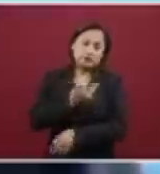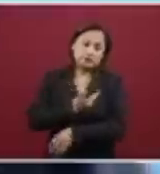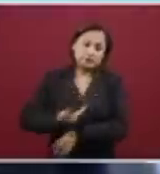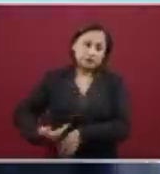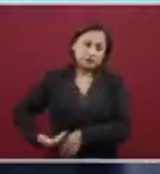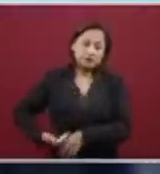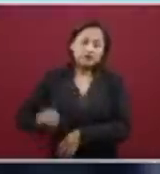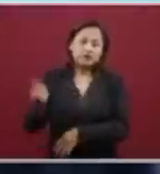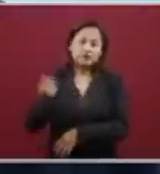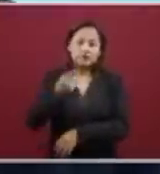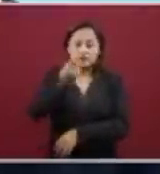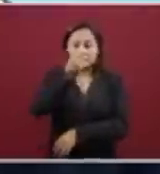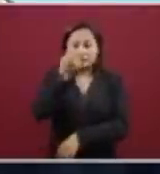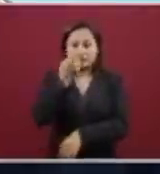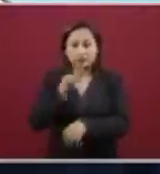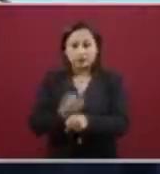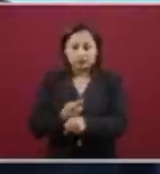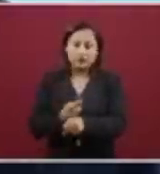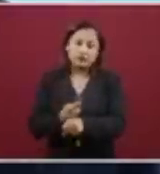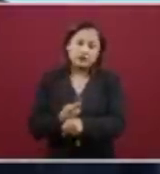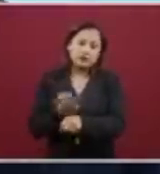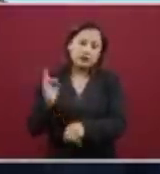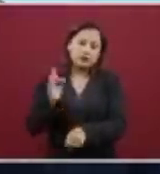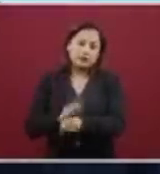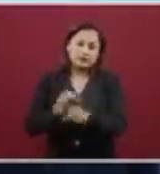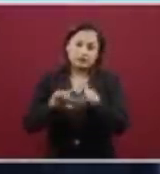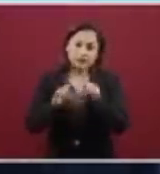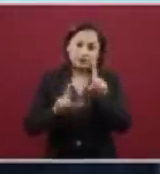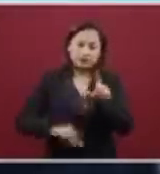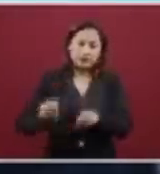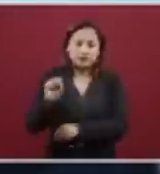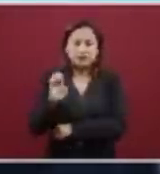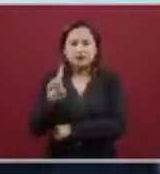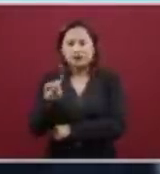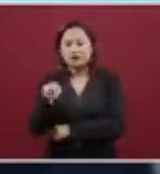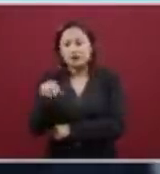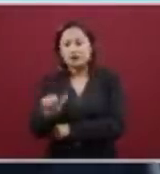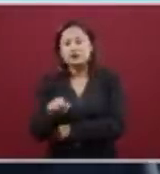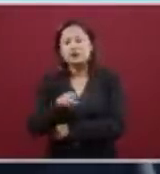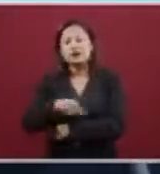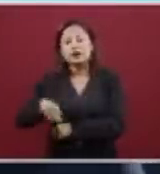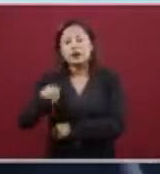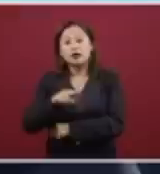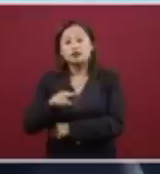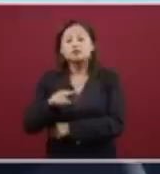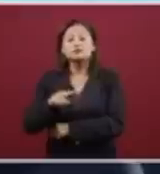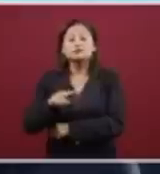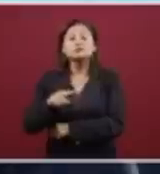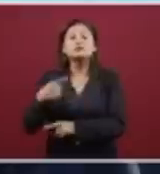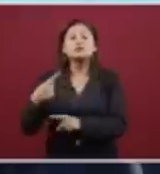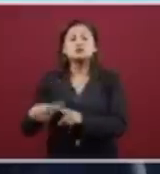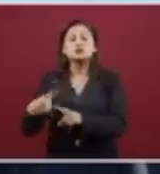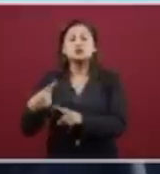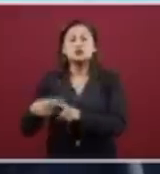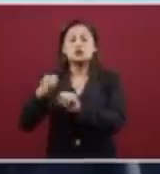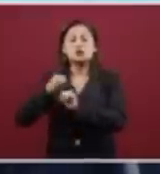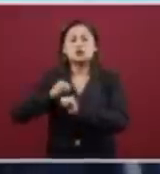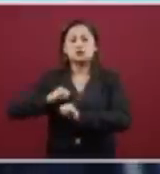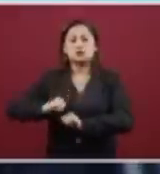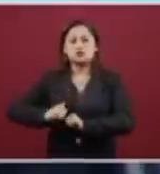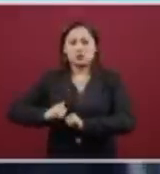nacional esta obra relevante del estado mexicano va a estar a cargo del cuerpo de ingenieros